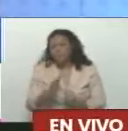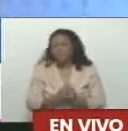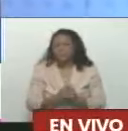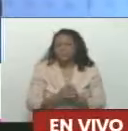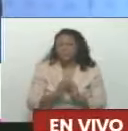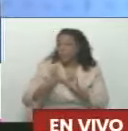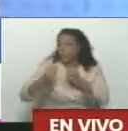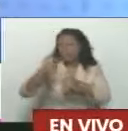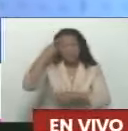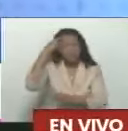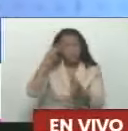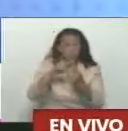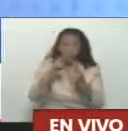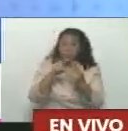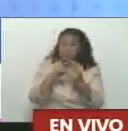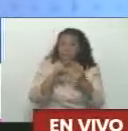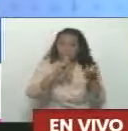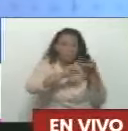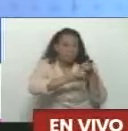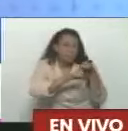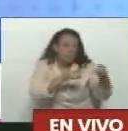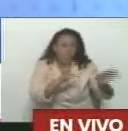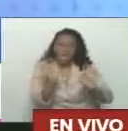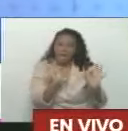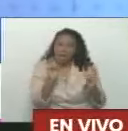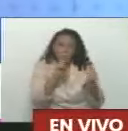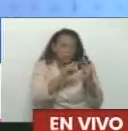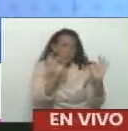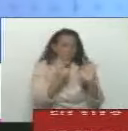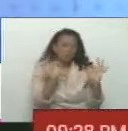Yo todavía no conocía a Cilia.